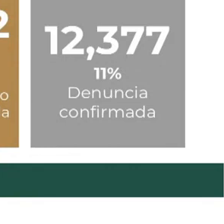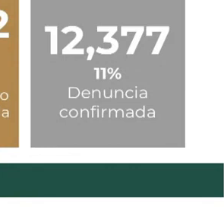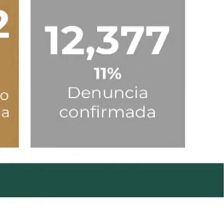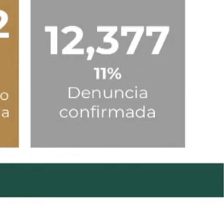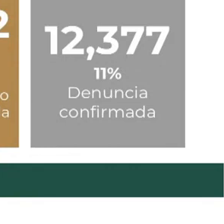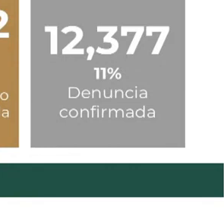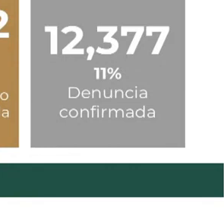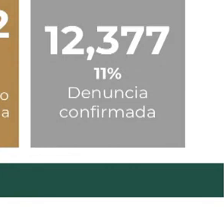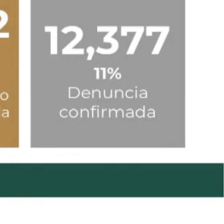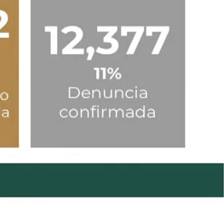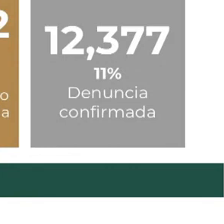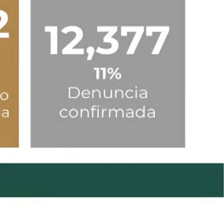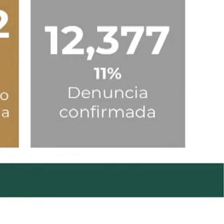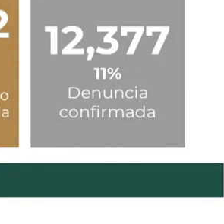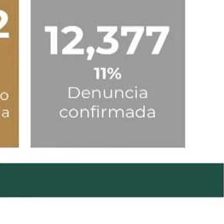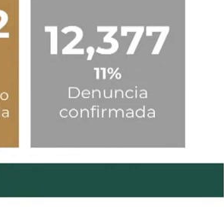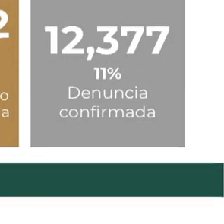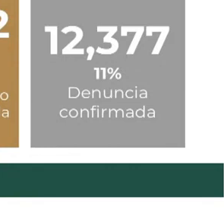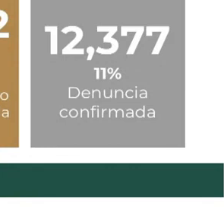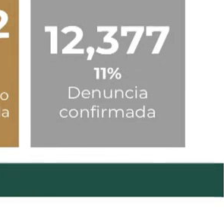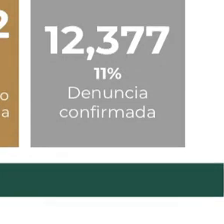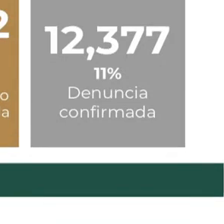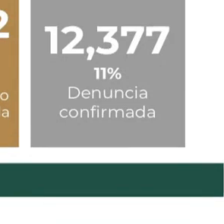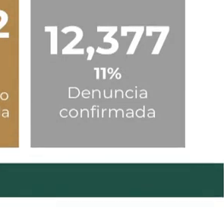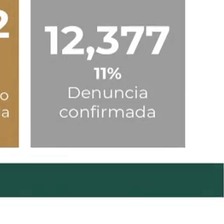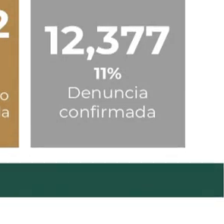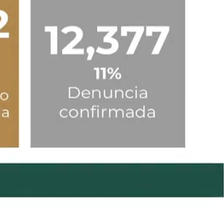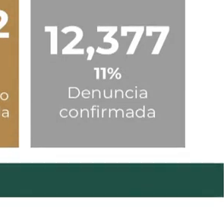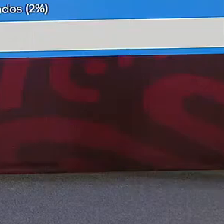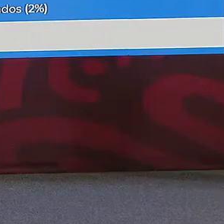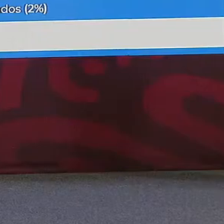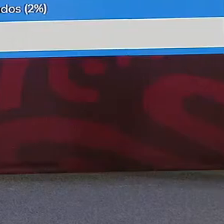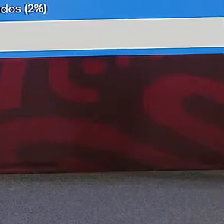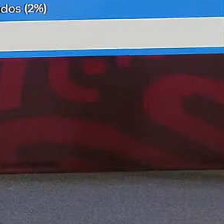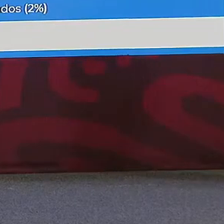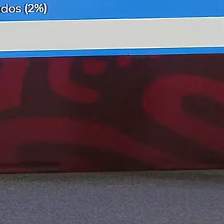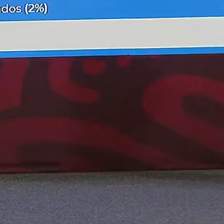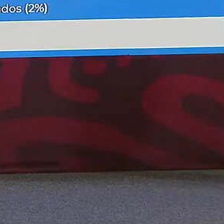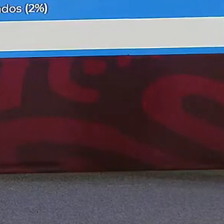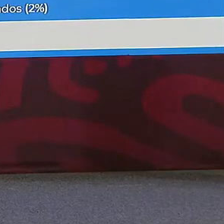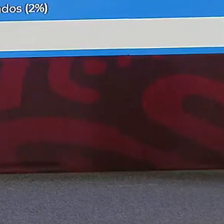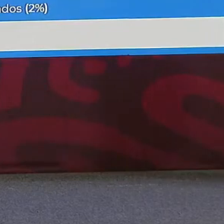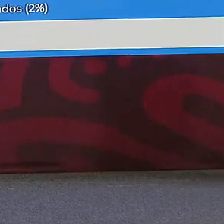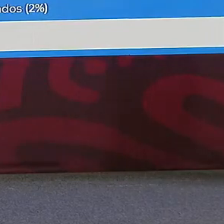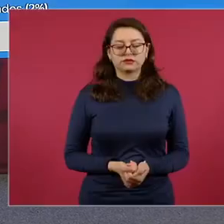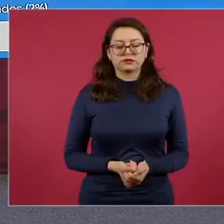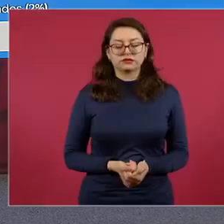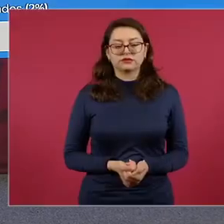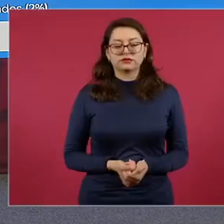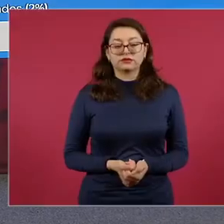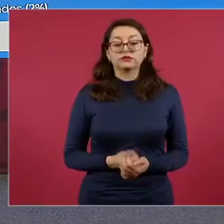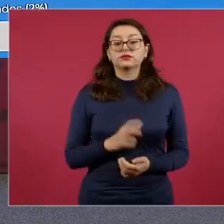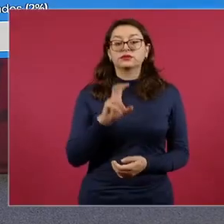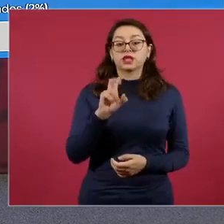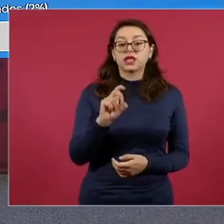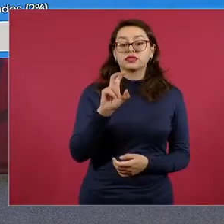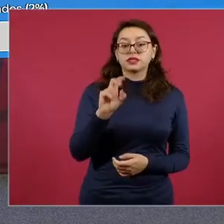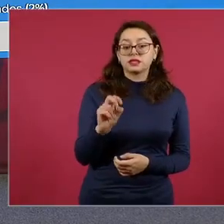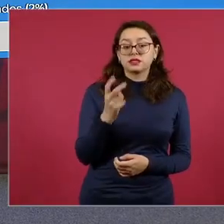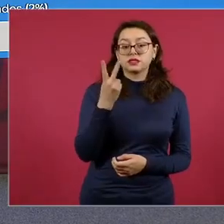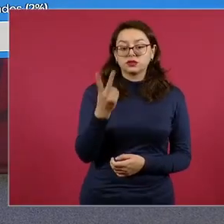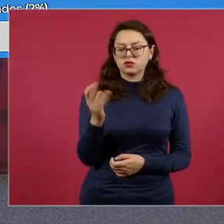registros sin datos suficientes para poder identificar a la persona. Tenemos 32%